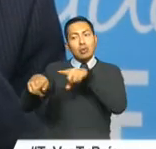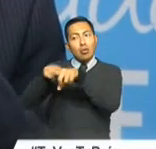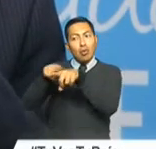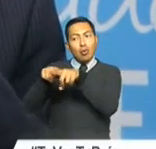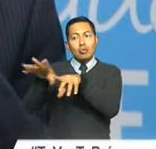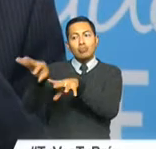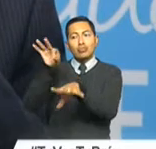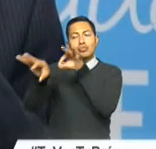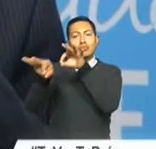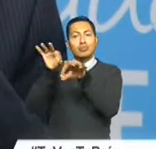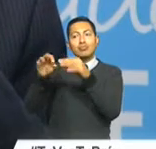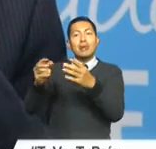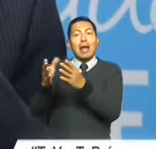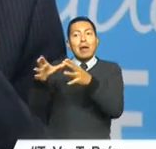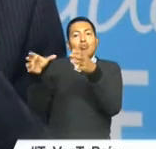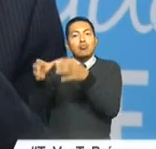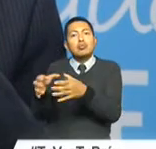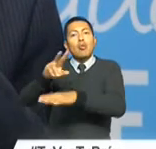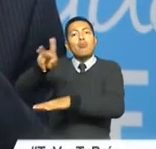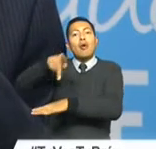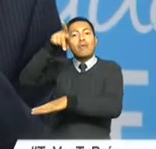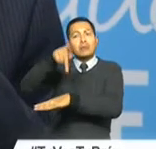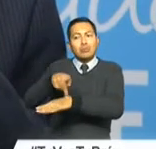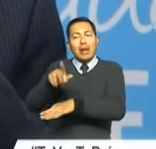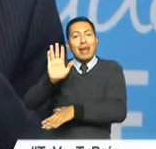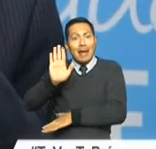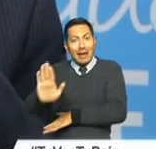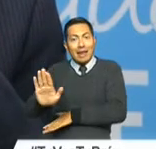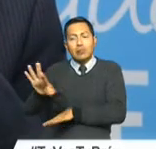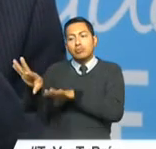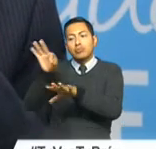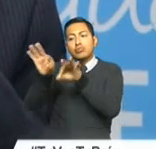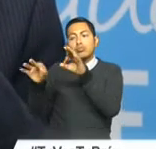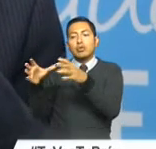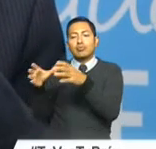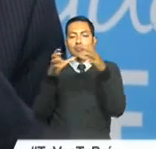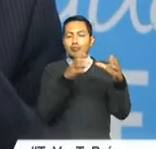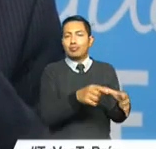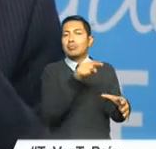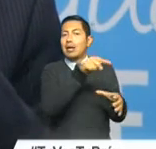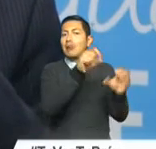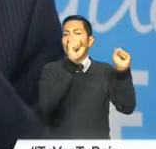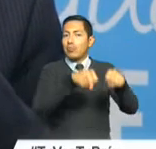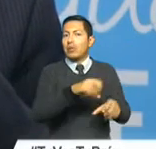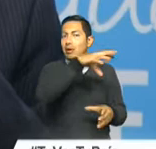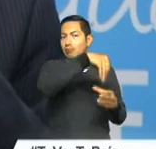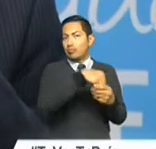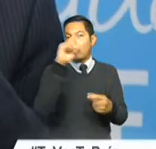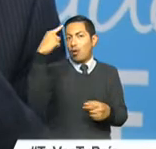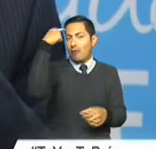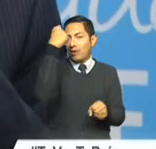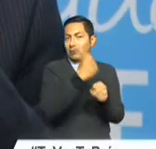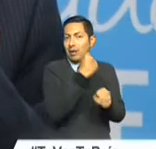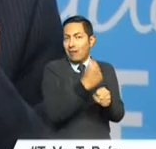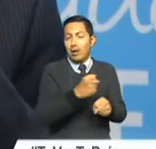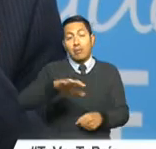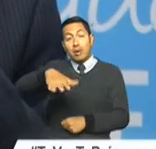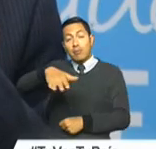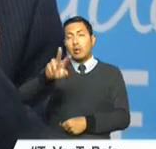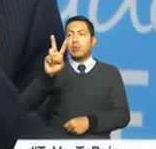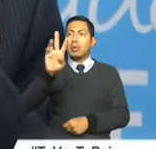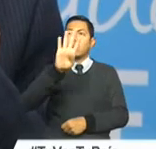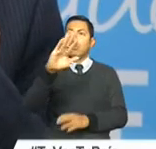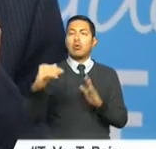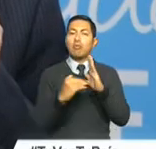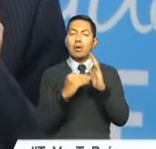proceso meritocrático que va a abarcar a un universo de convocatoria de cerca de 24.000